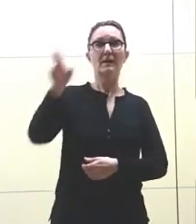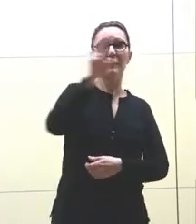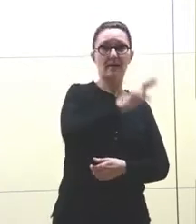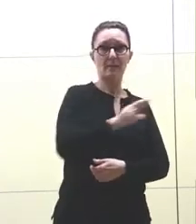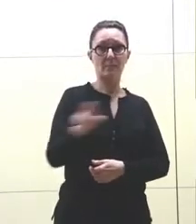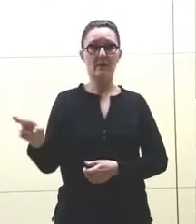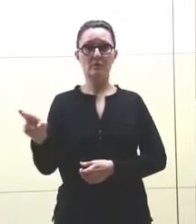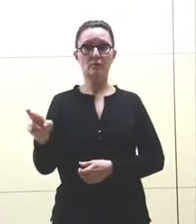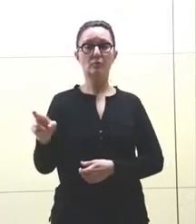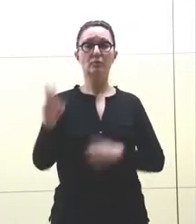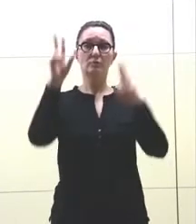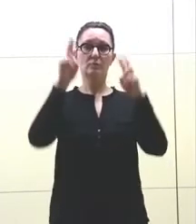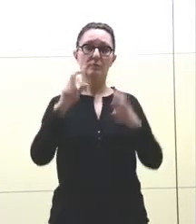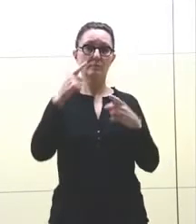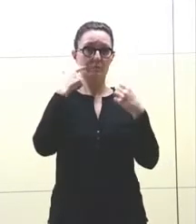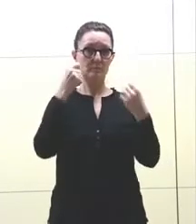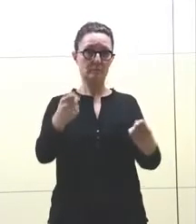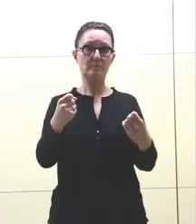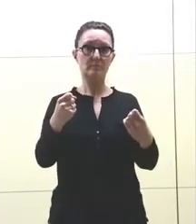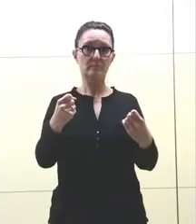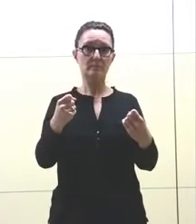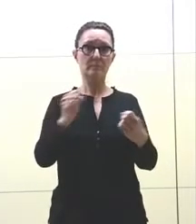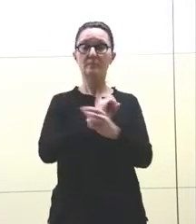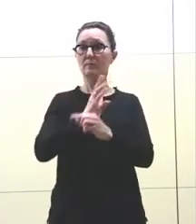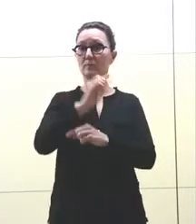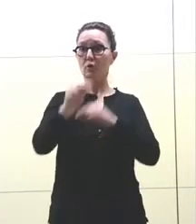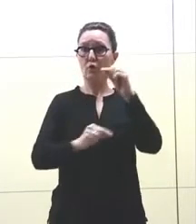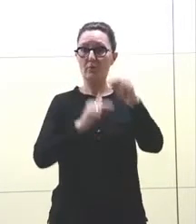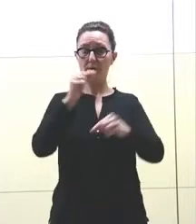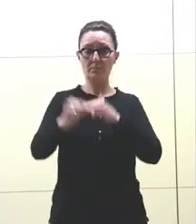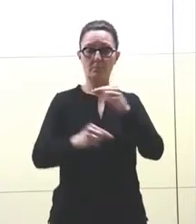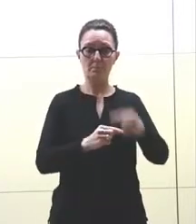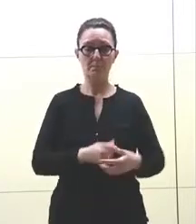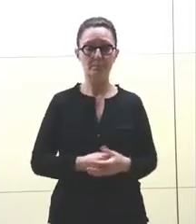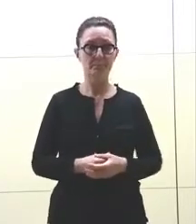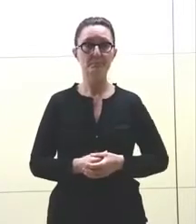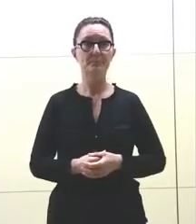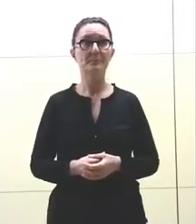aspectos sanitarios de la COVID-19.